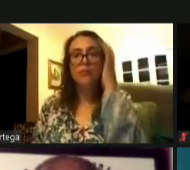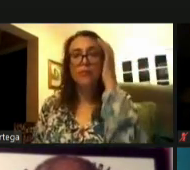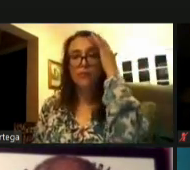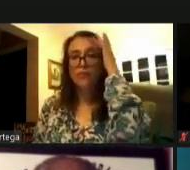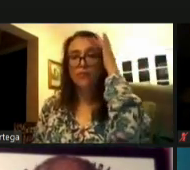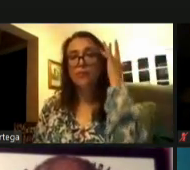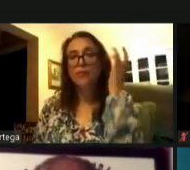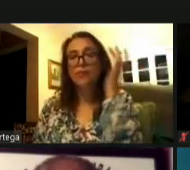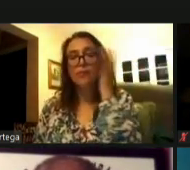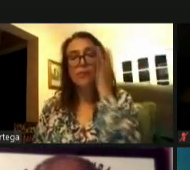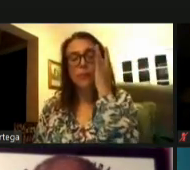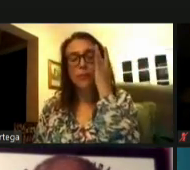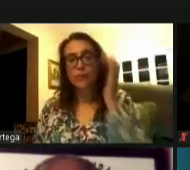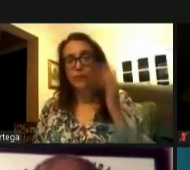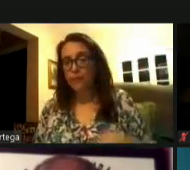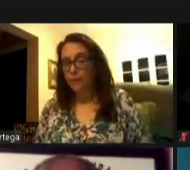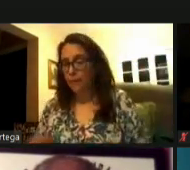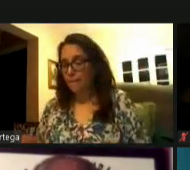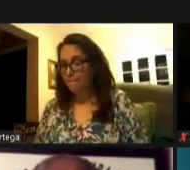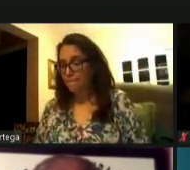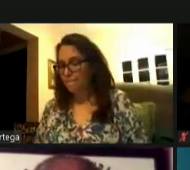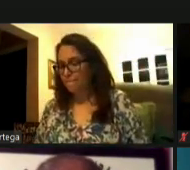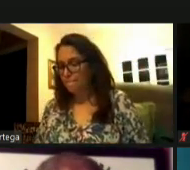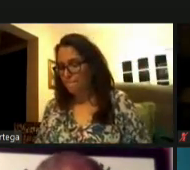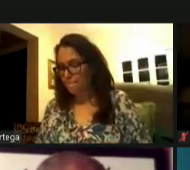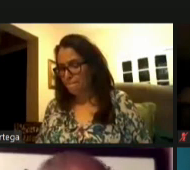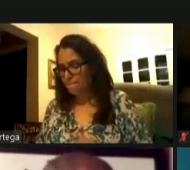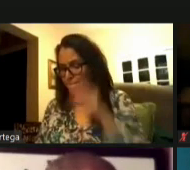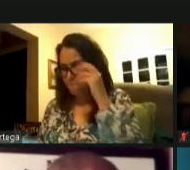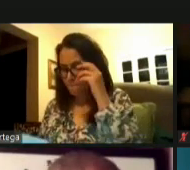Gracias, regidor Solís. ¿Alguien más desea hacer uso de la palabra?